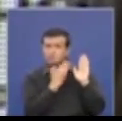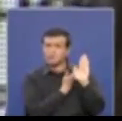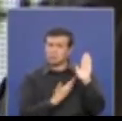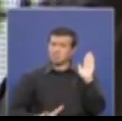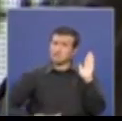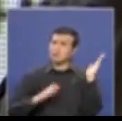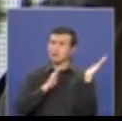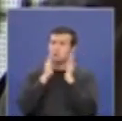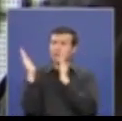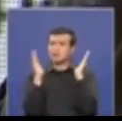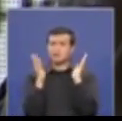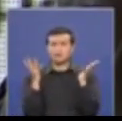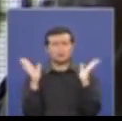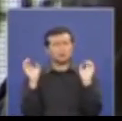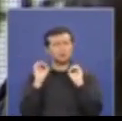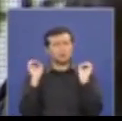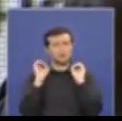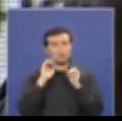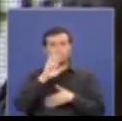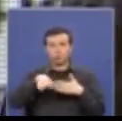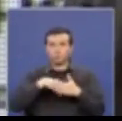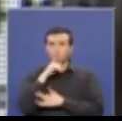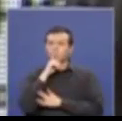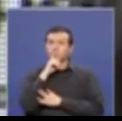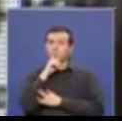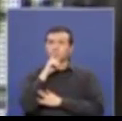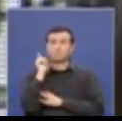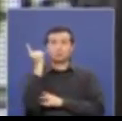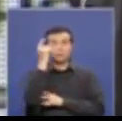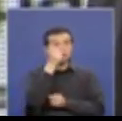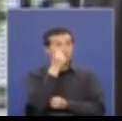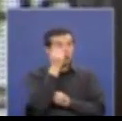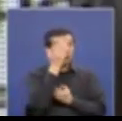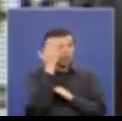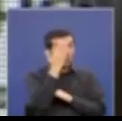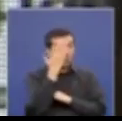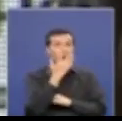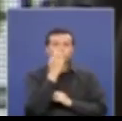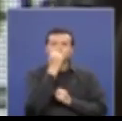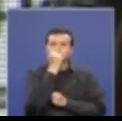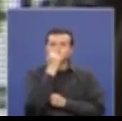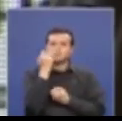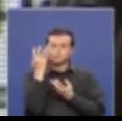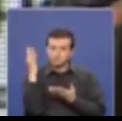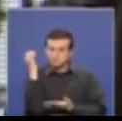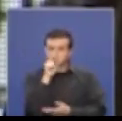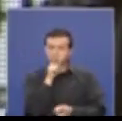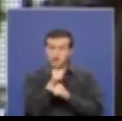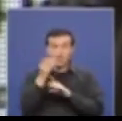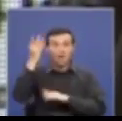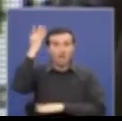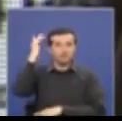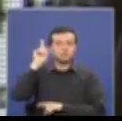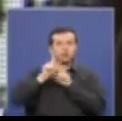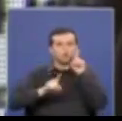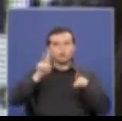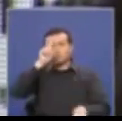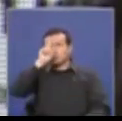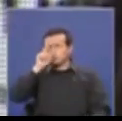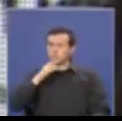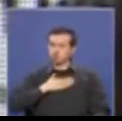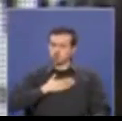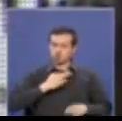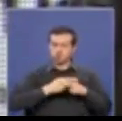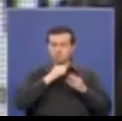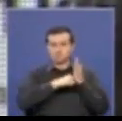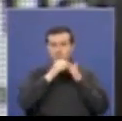puesto de presidente interino. Pero ahí todos callaron, empezando por la prensa, esa es la hipocresía de siempre. Y miren cómo se repartía en el país. Yo mando la